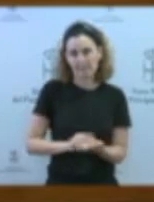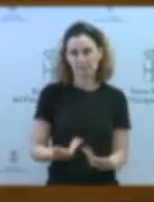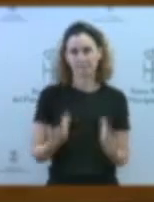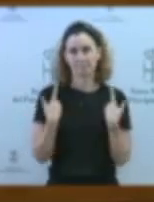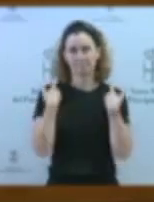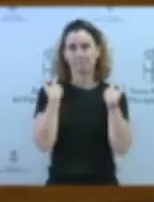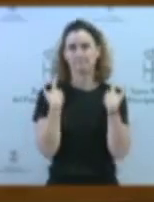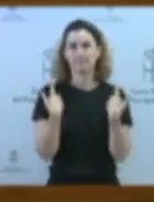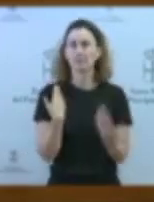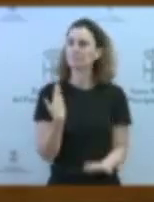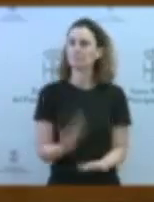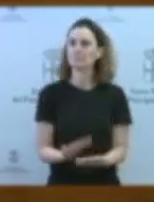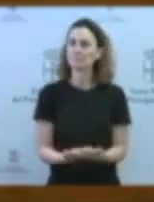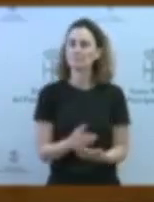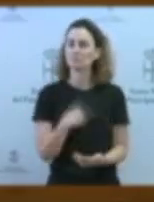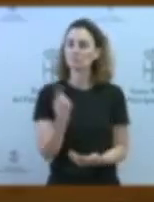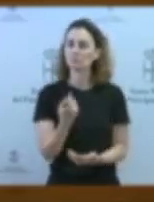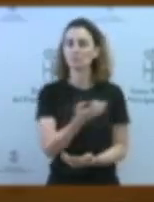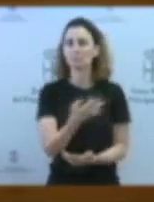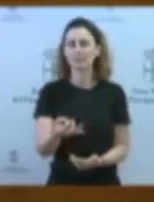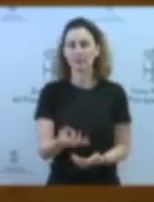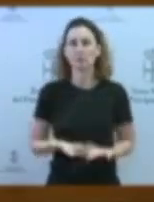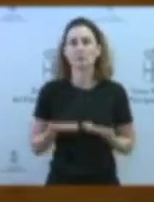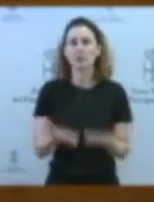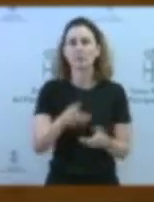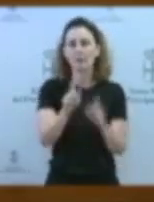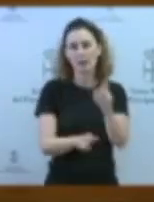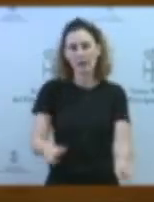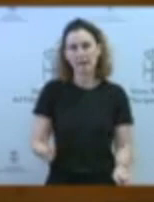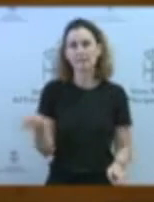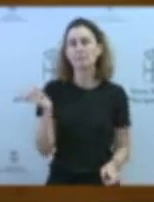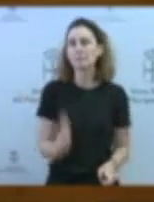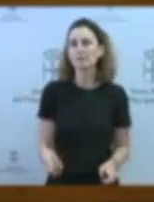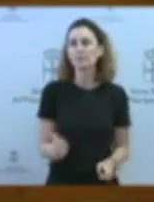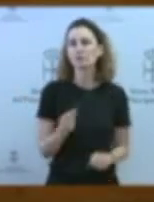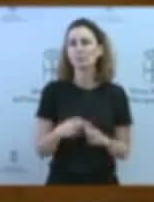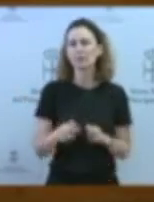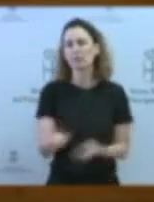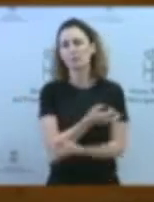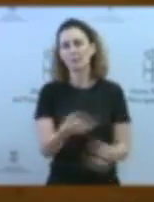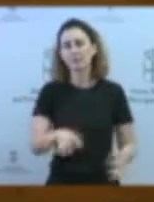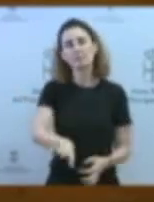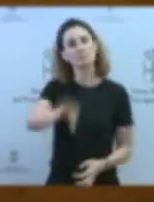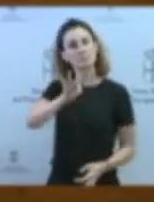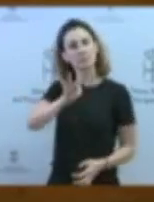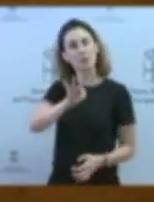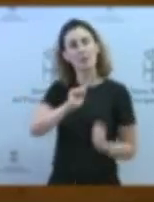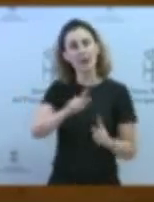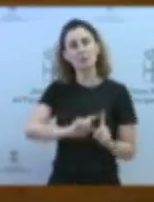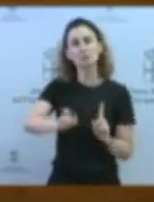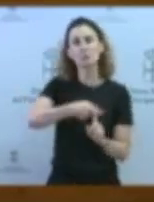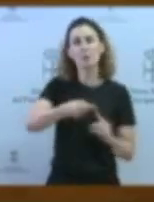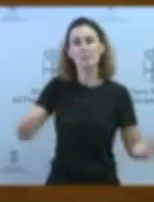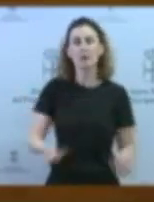ciudadanía, que estamos a la altura de la profesión y que somos capaces de tomar decisiones resolutivas que vayan a mejorar esta cuestión. Por tanto, el